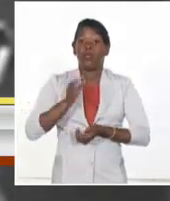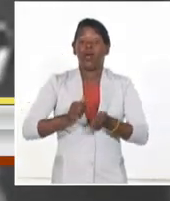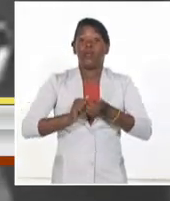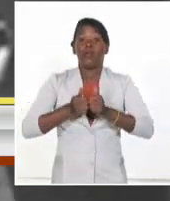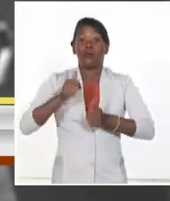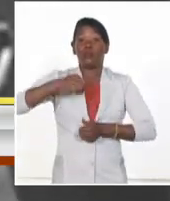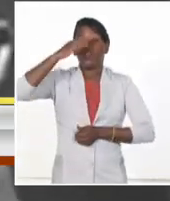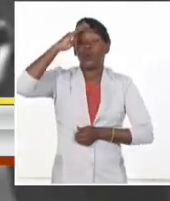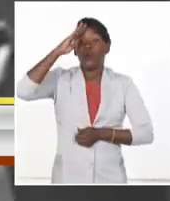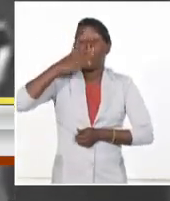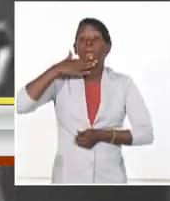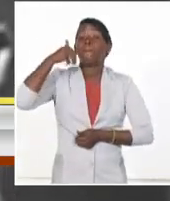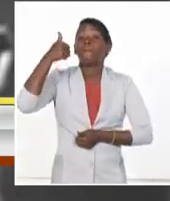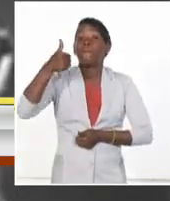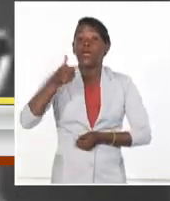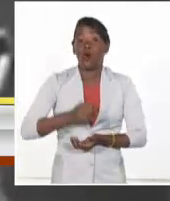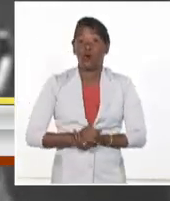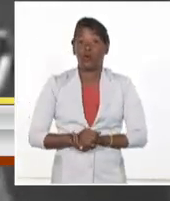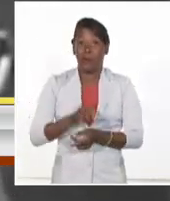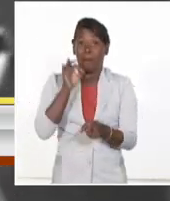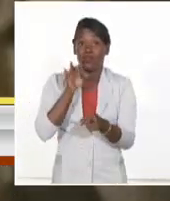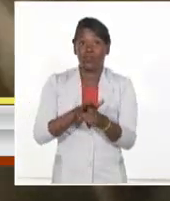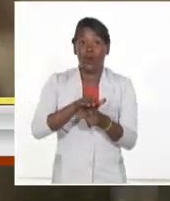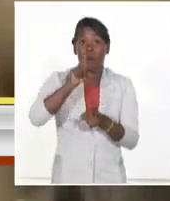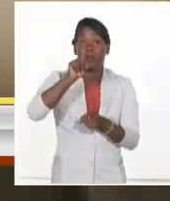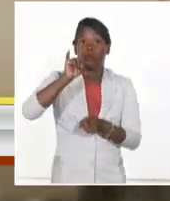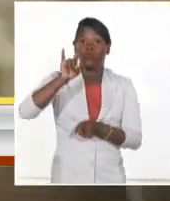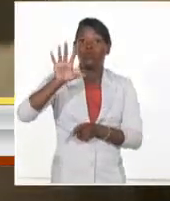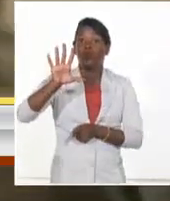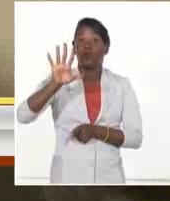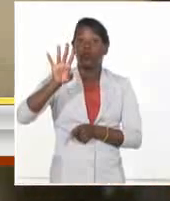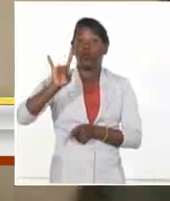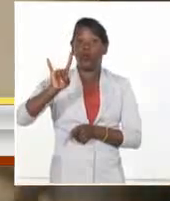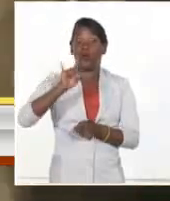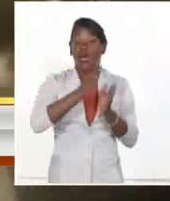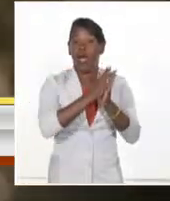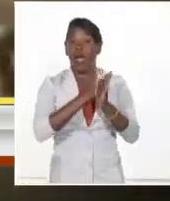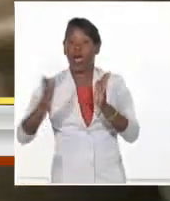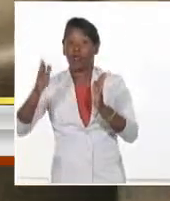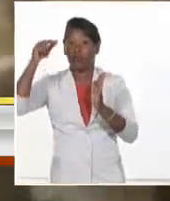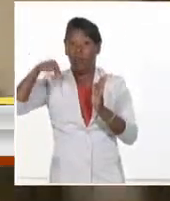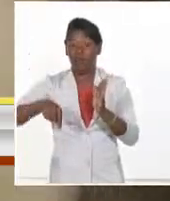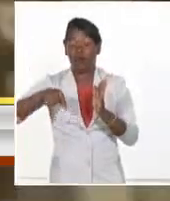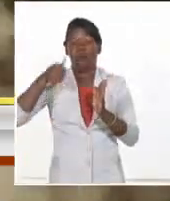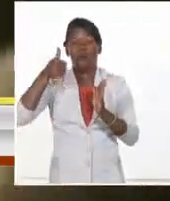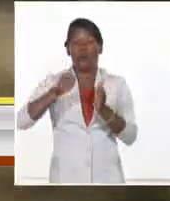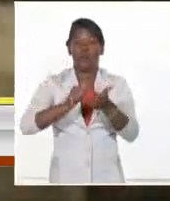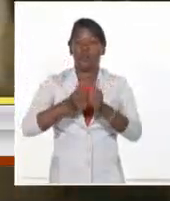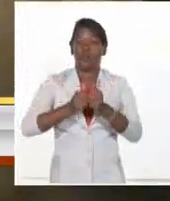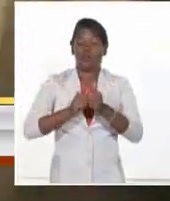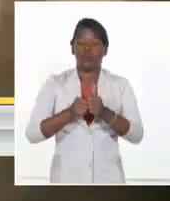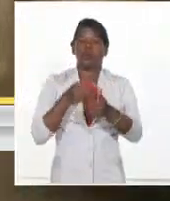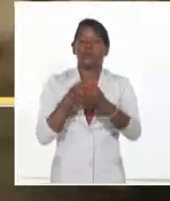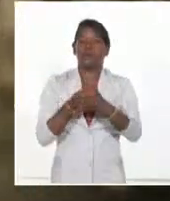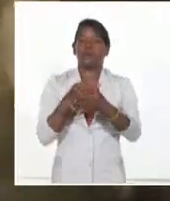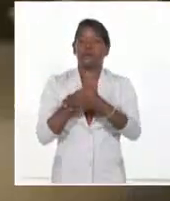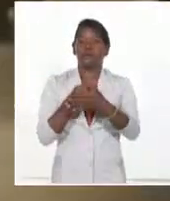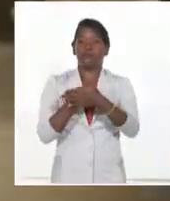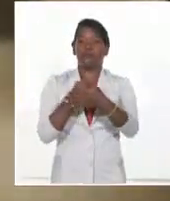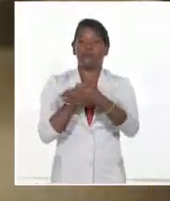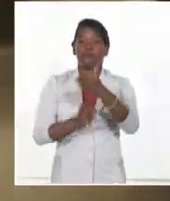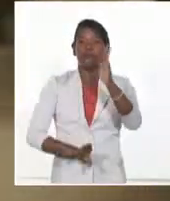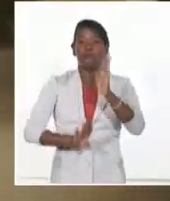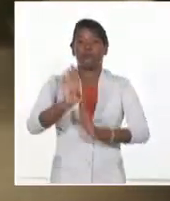transformaciones ocurridas desde 1959. Reconoció igualmente que en lo adelante serían muchos los retos que tendría el país en aras de desarrollar el